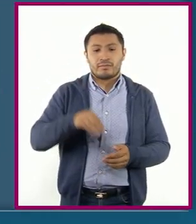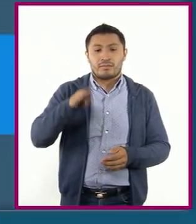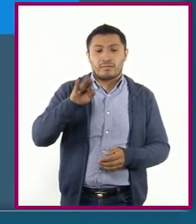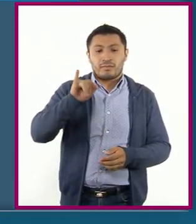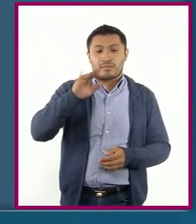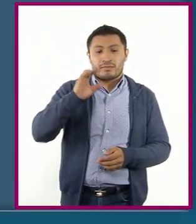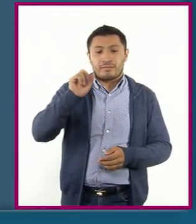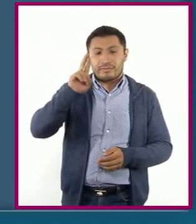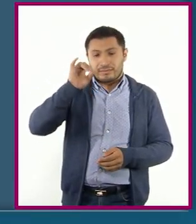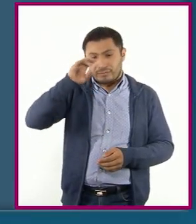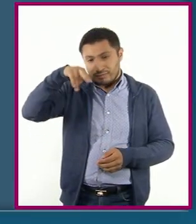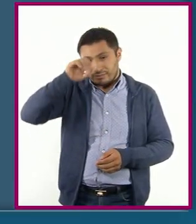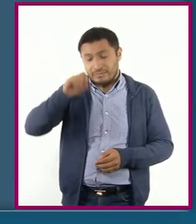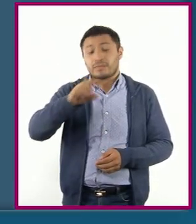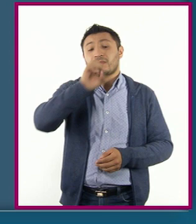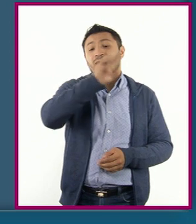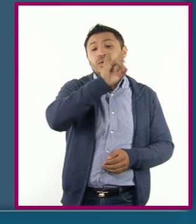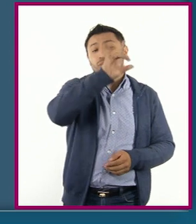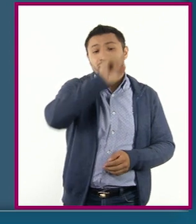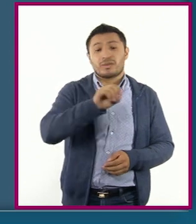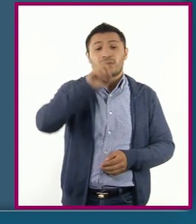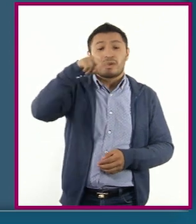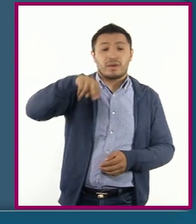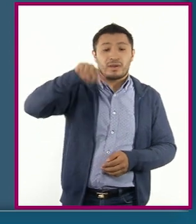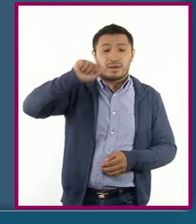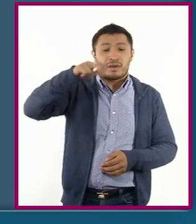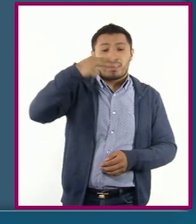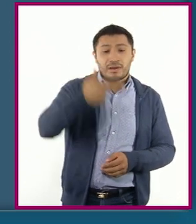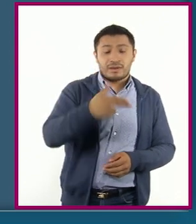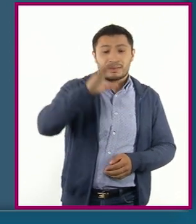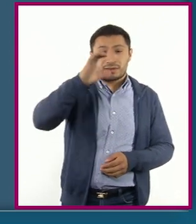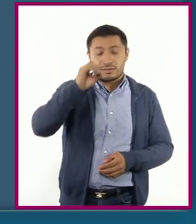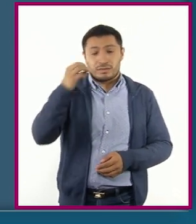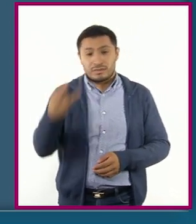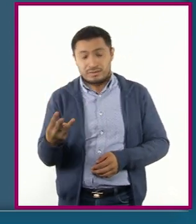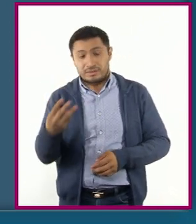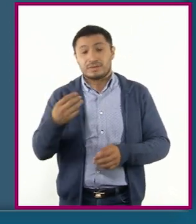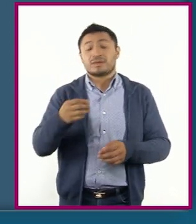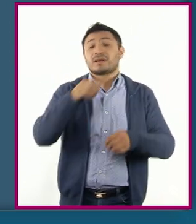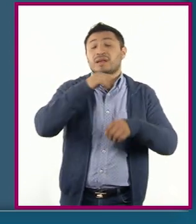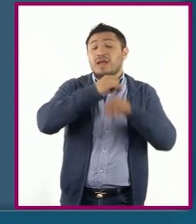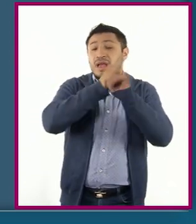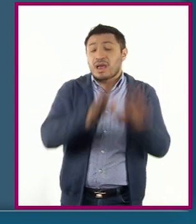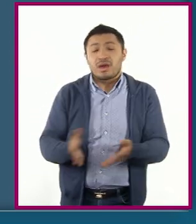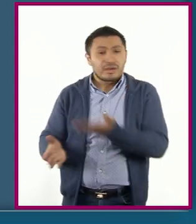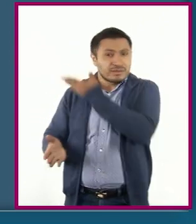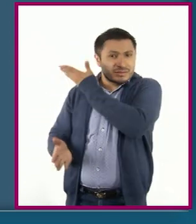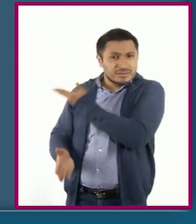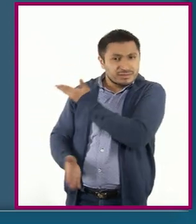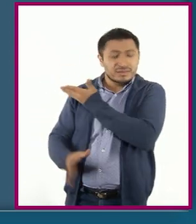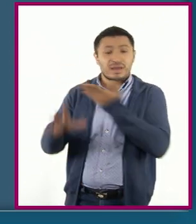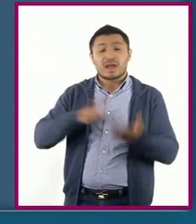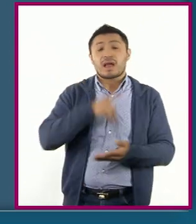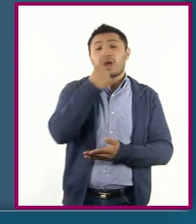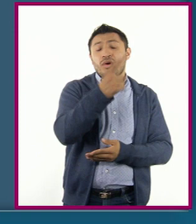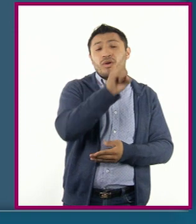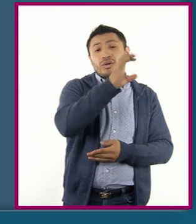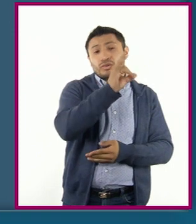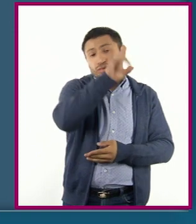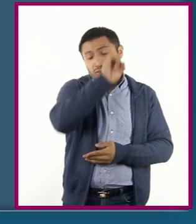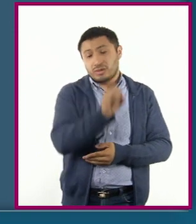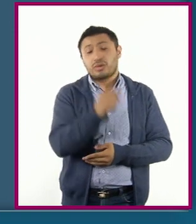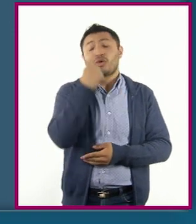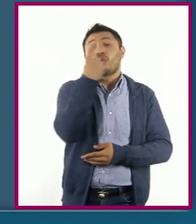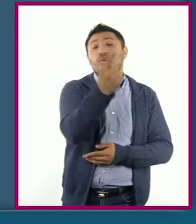de billones de átomos del elemento carbono, que por la forma en cómo se acomodan sus átomos, es decir, su